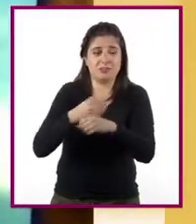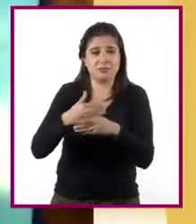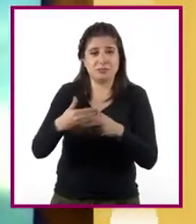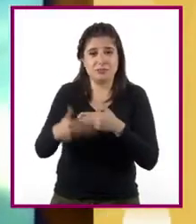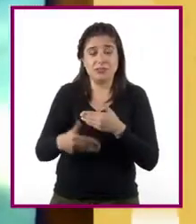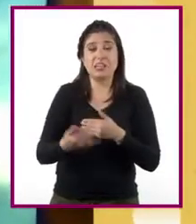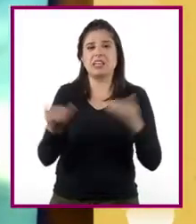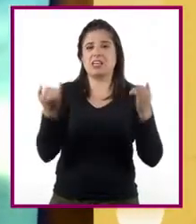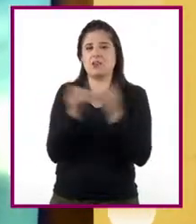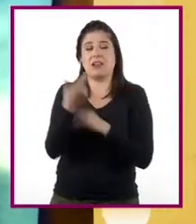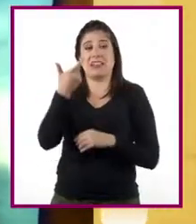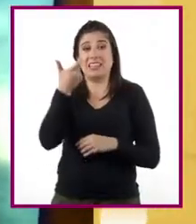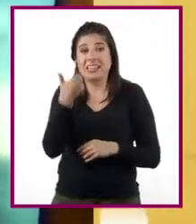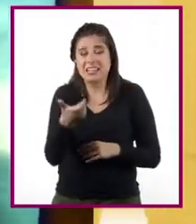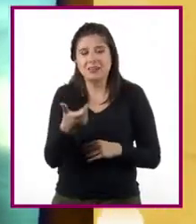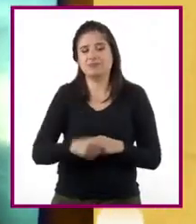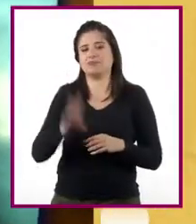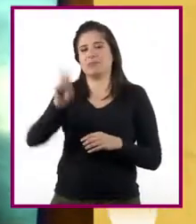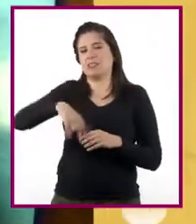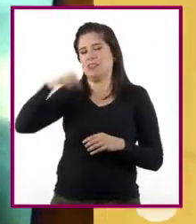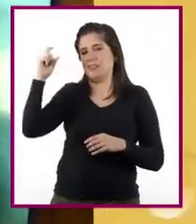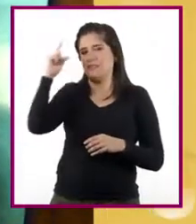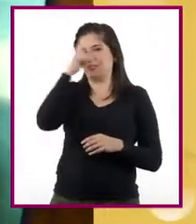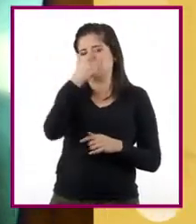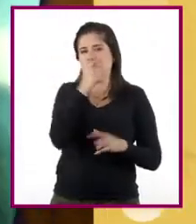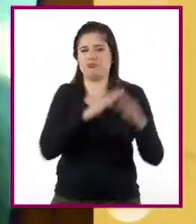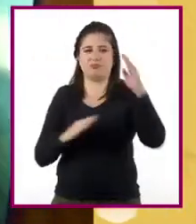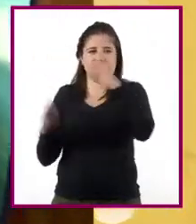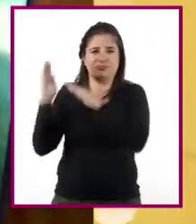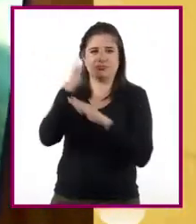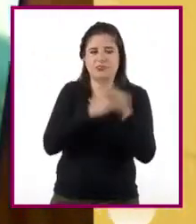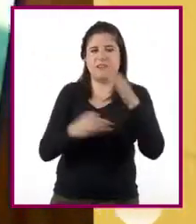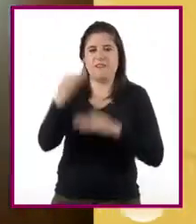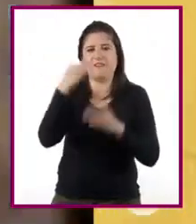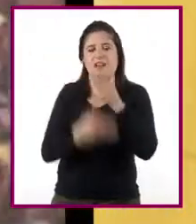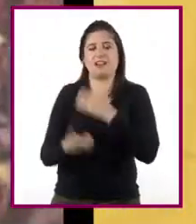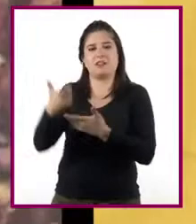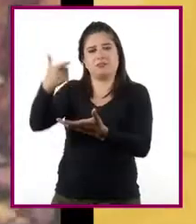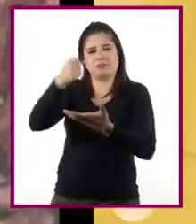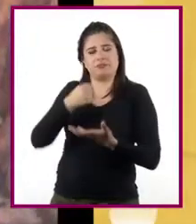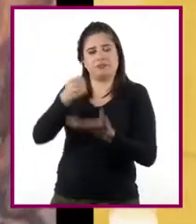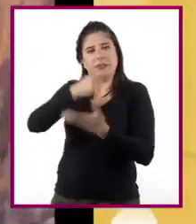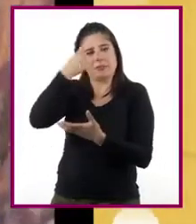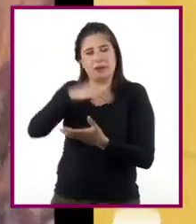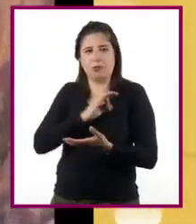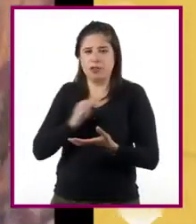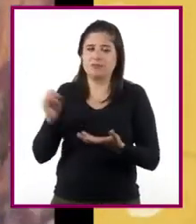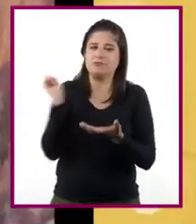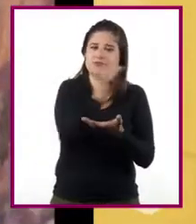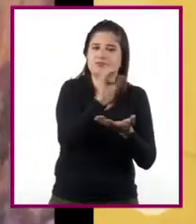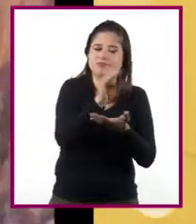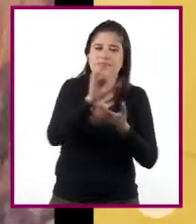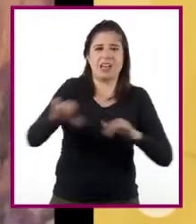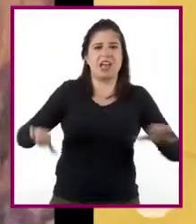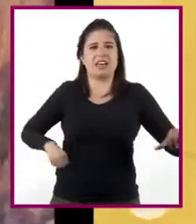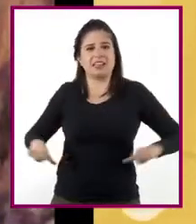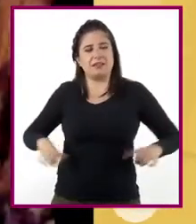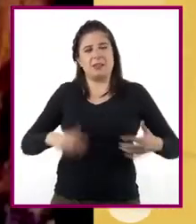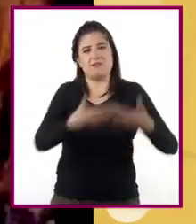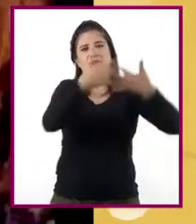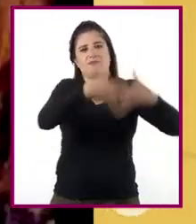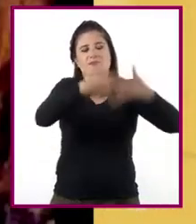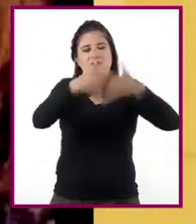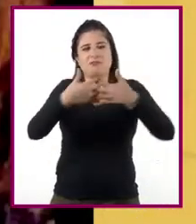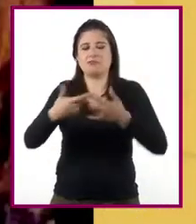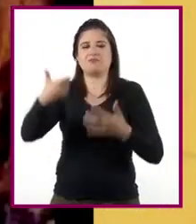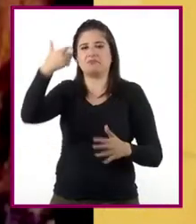Asimismo, los mineros enfrentaban una situación económica complicada por la falta de recursos para invertir en las actividades productivas, entre